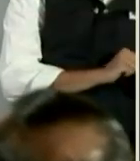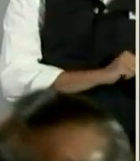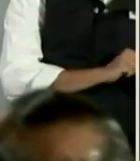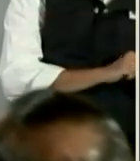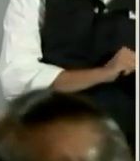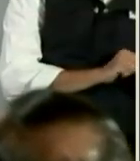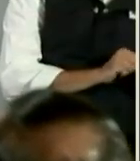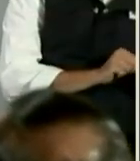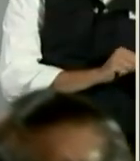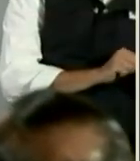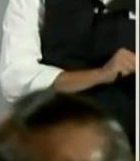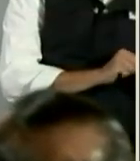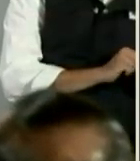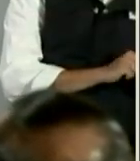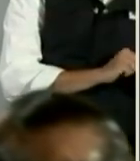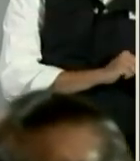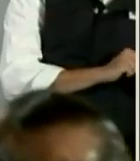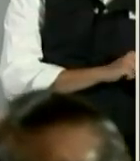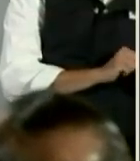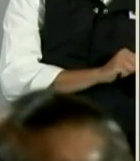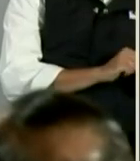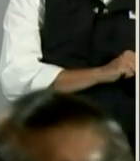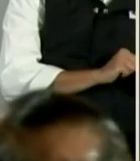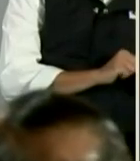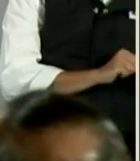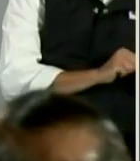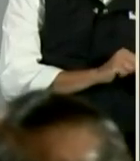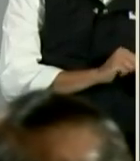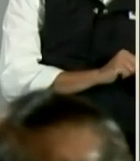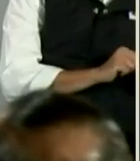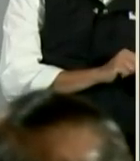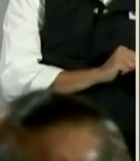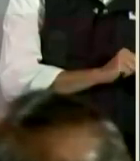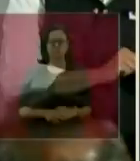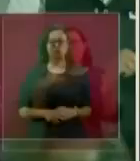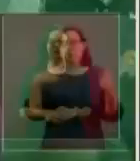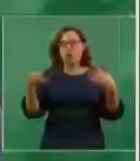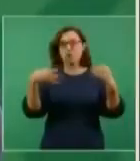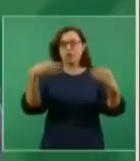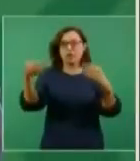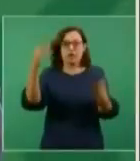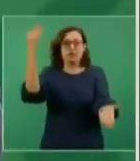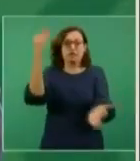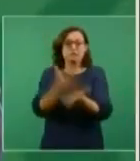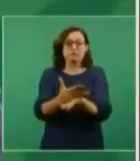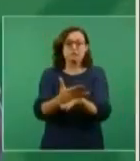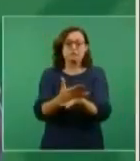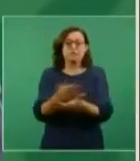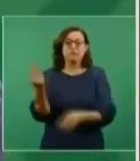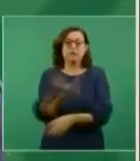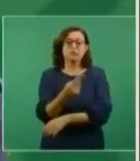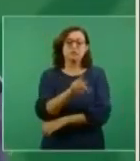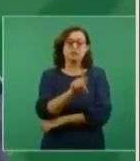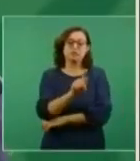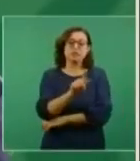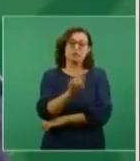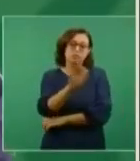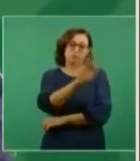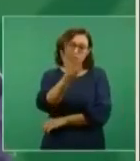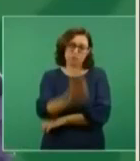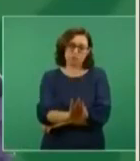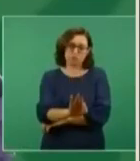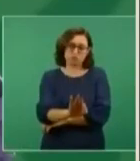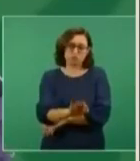hartos de escuchar todo el tiempo de COVID. No, pero no solo eso, sino más bien como decir, bueno, cifras, cifras, cifras, y además vamos bien, vamos bien. No,